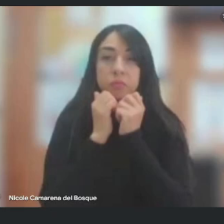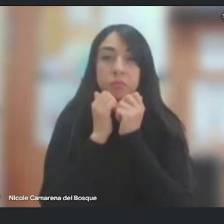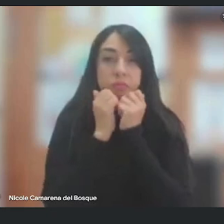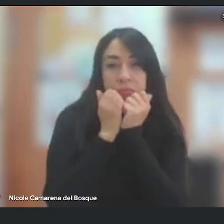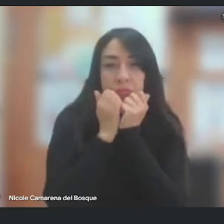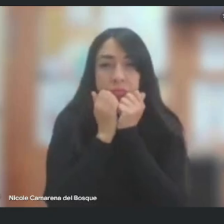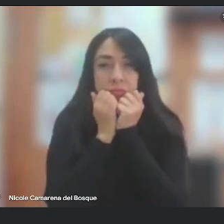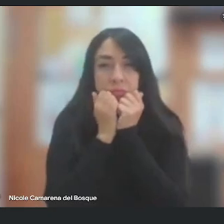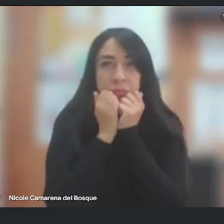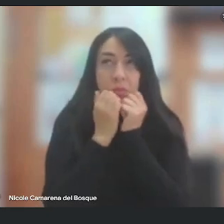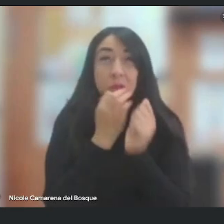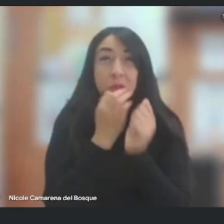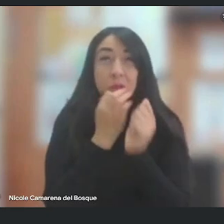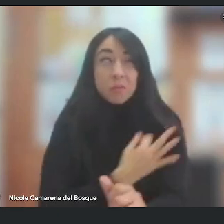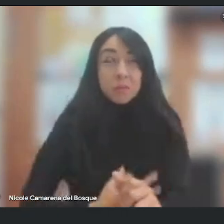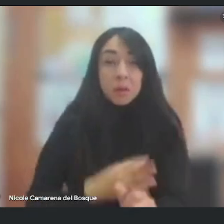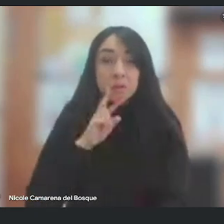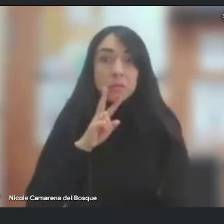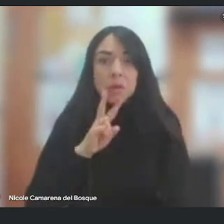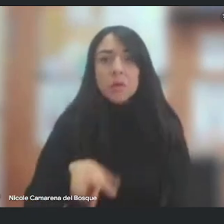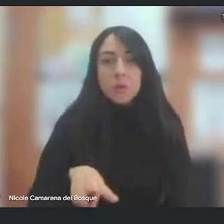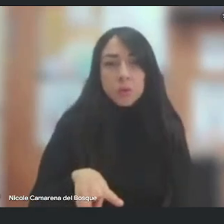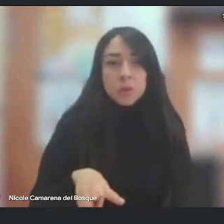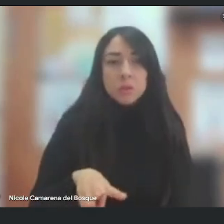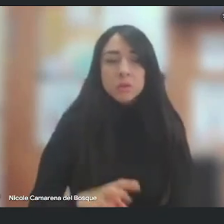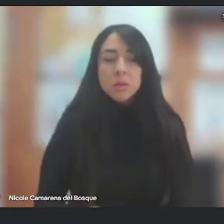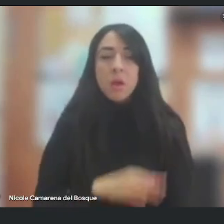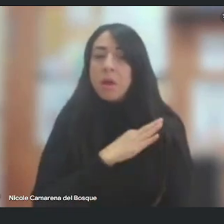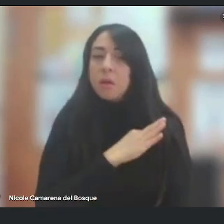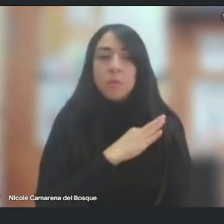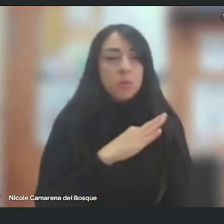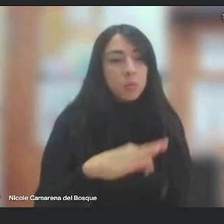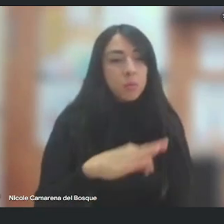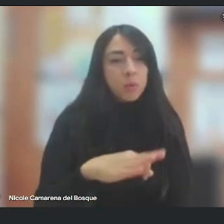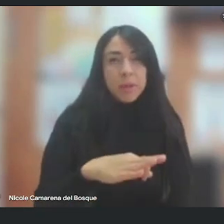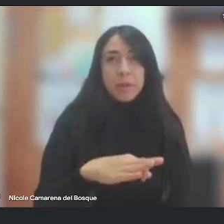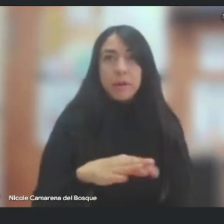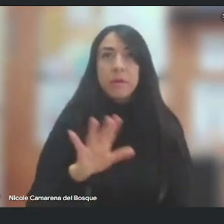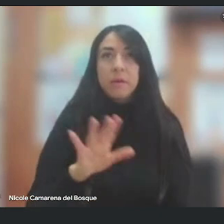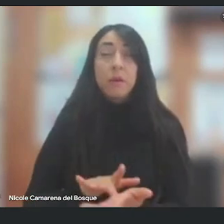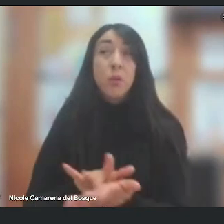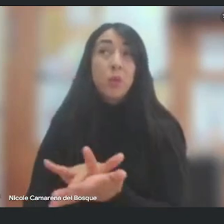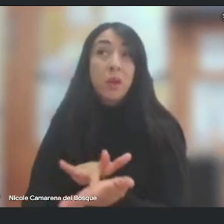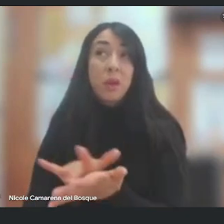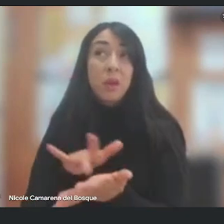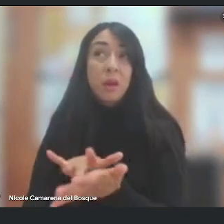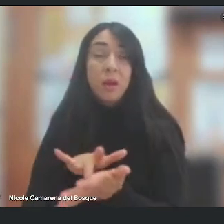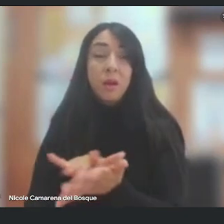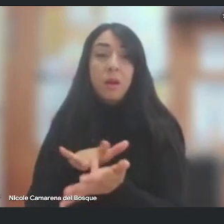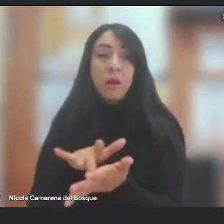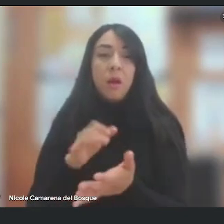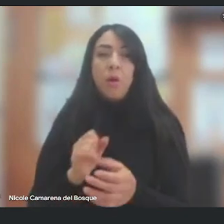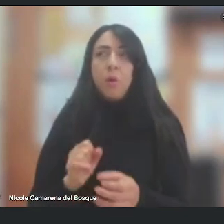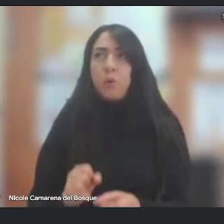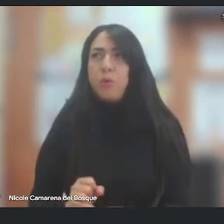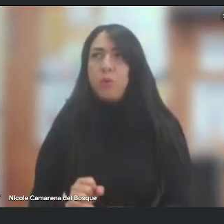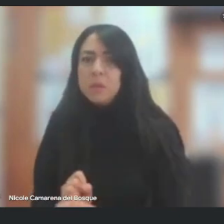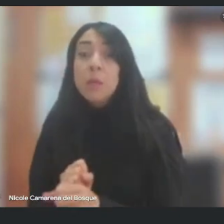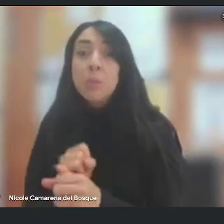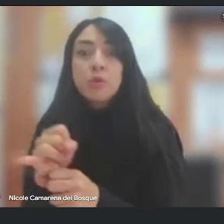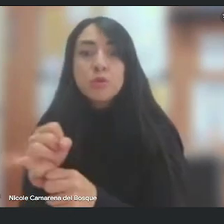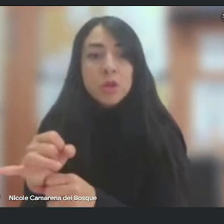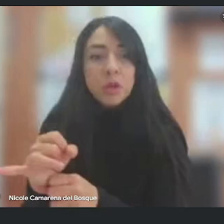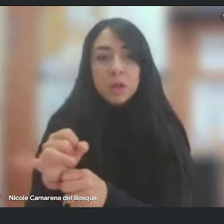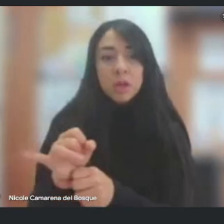niños, que a través de la educación integral en sexualidad se pierdan esos valores, pero no, al